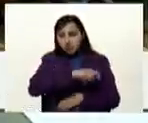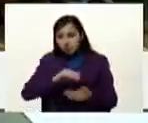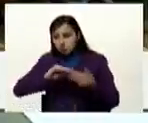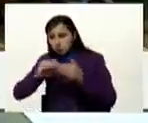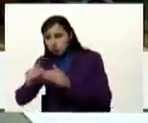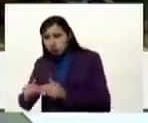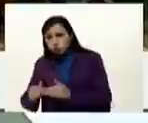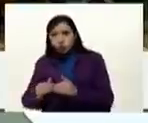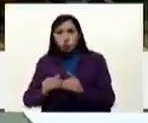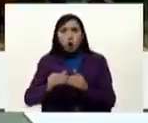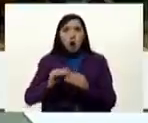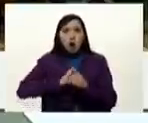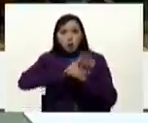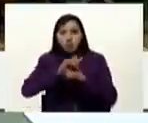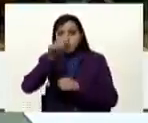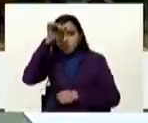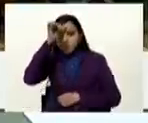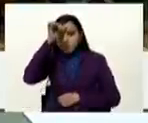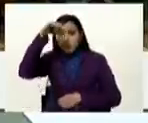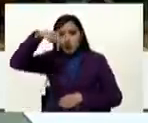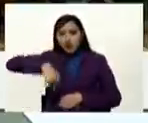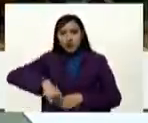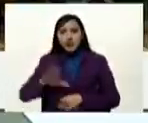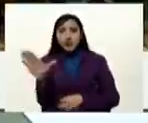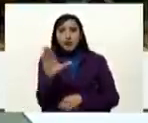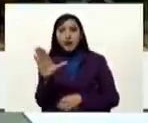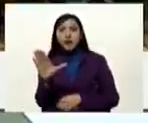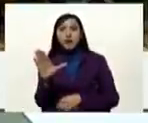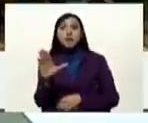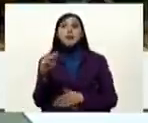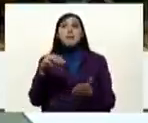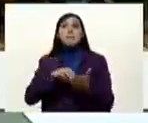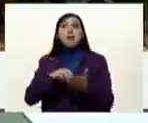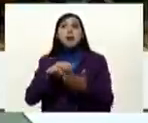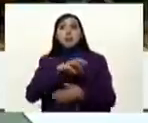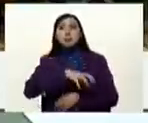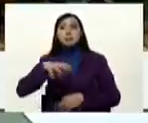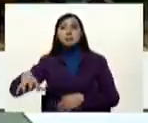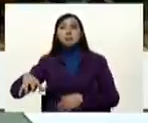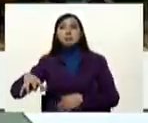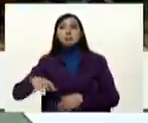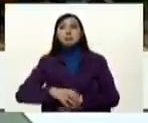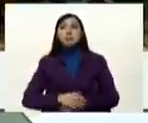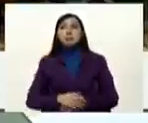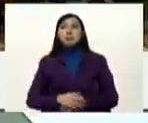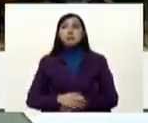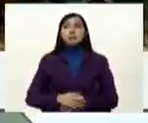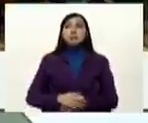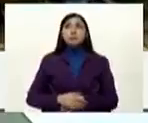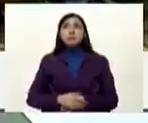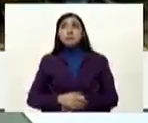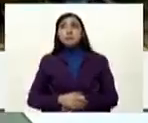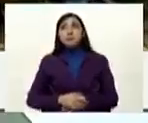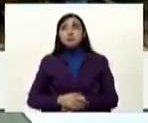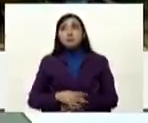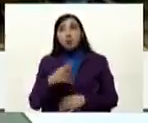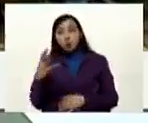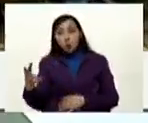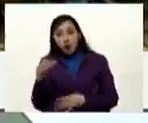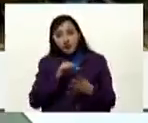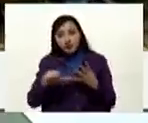de la variante Delta en Caracas y Miranda. En la cuarta semana de agosto